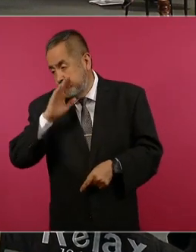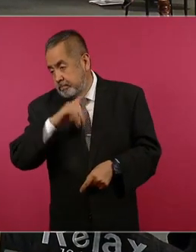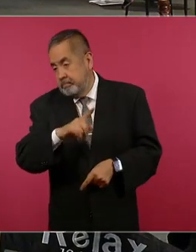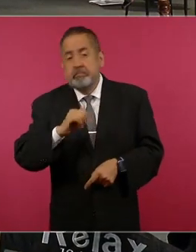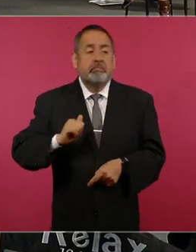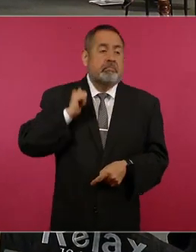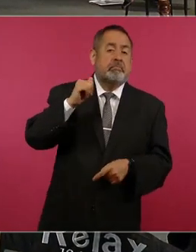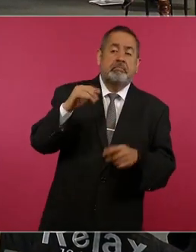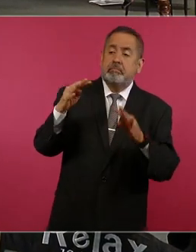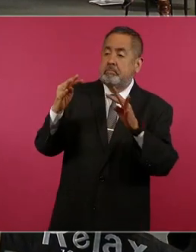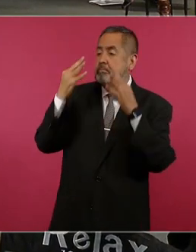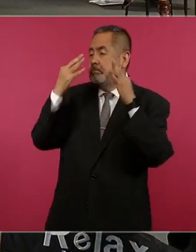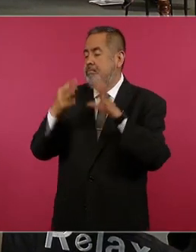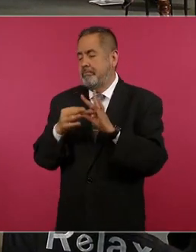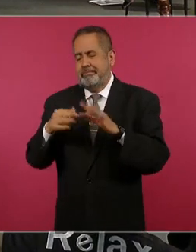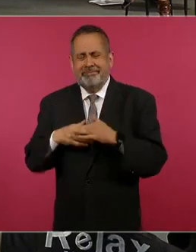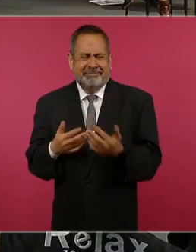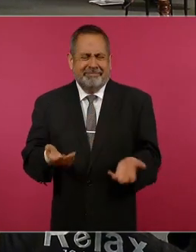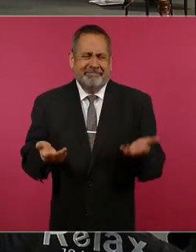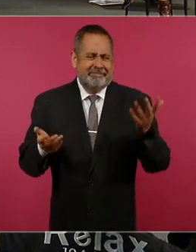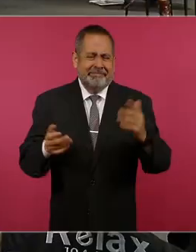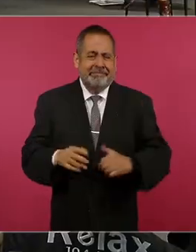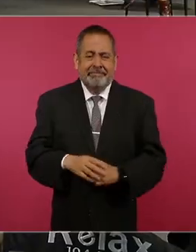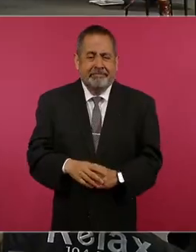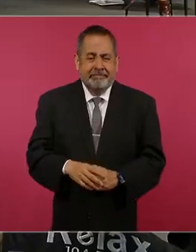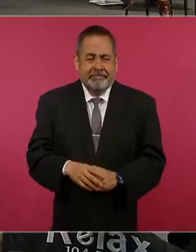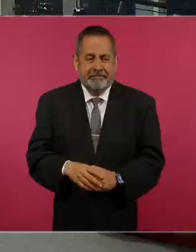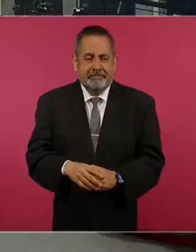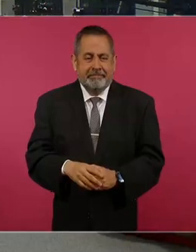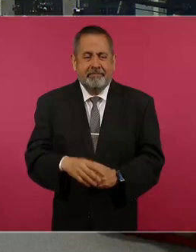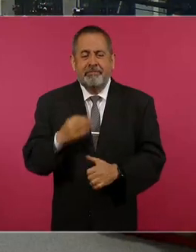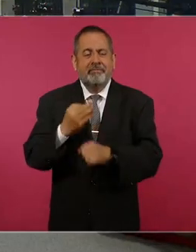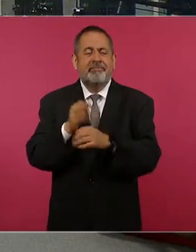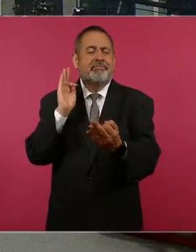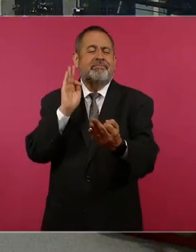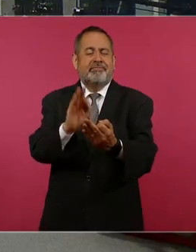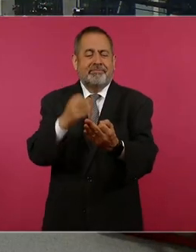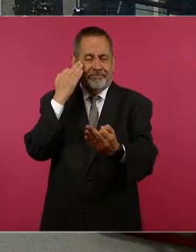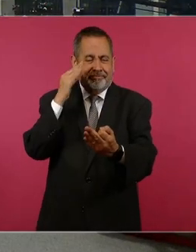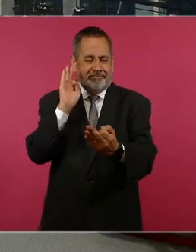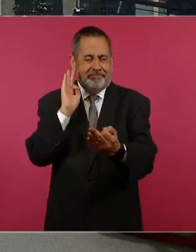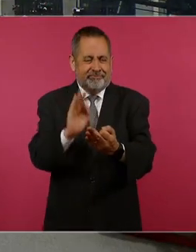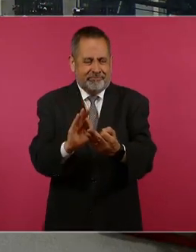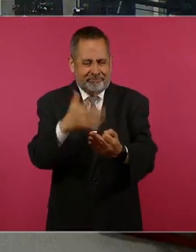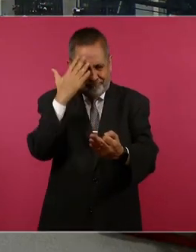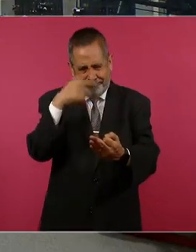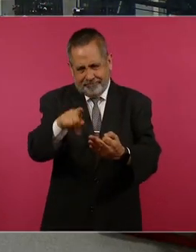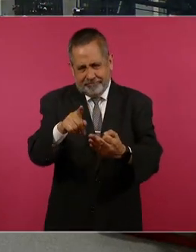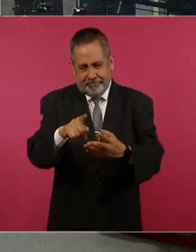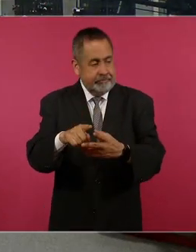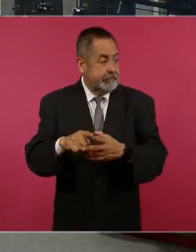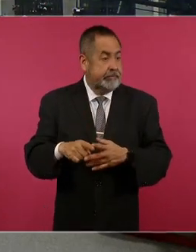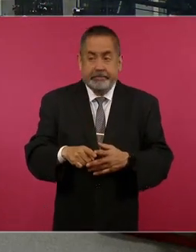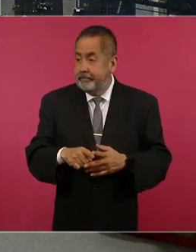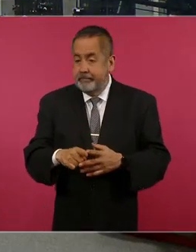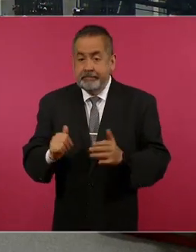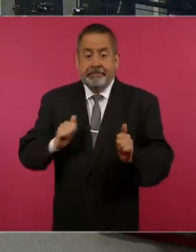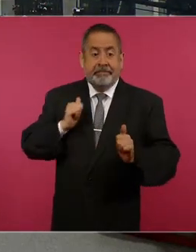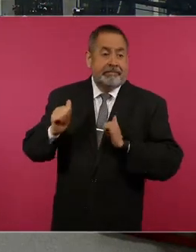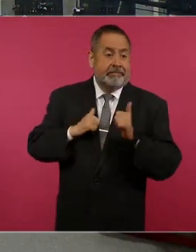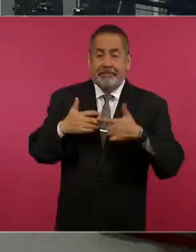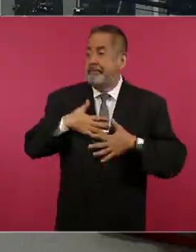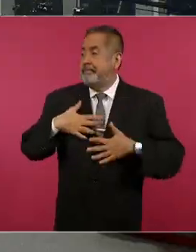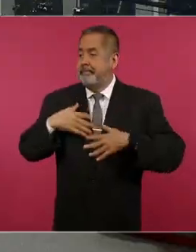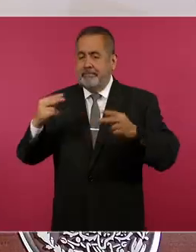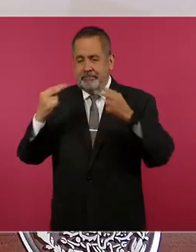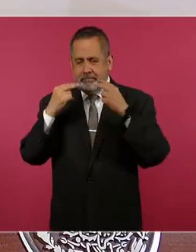la temporada, sacar provecho de la temporada o